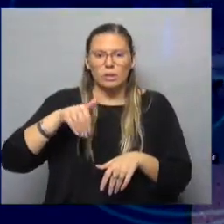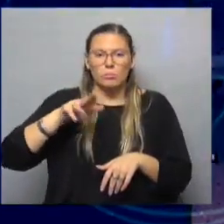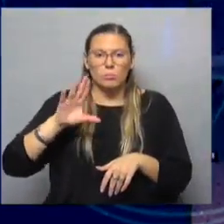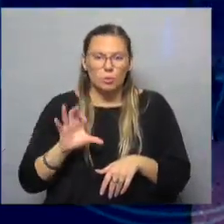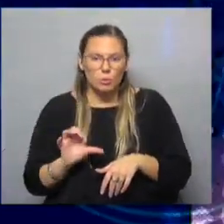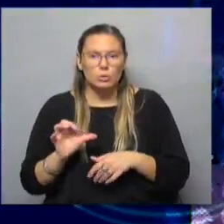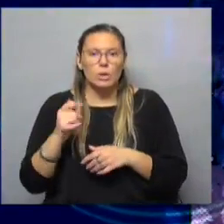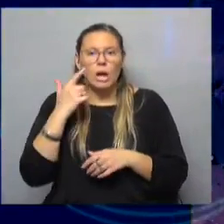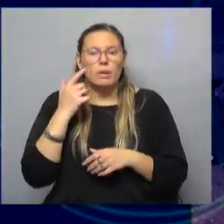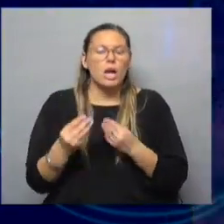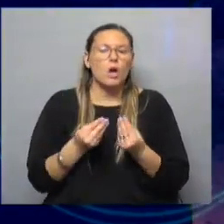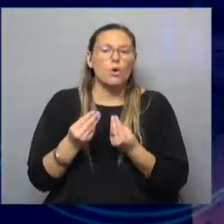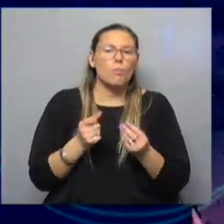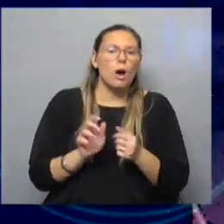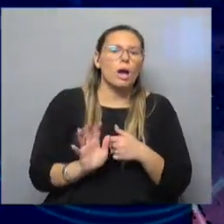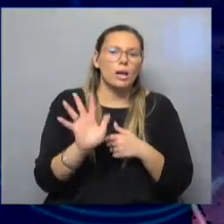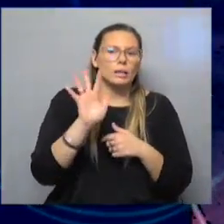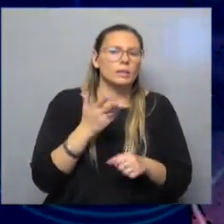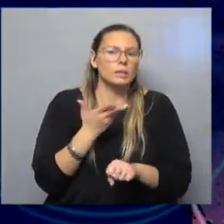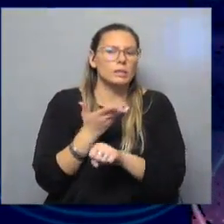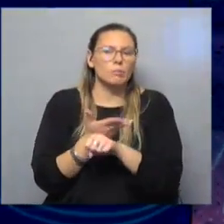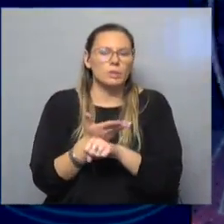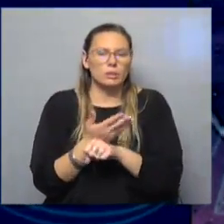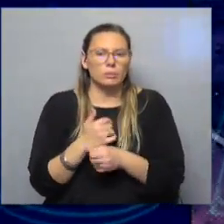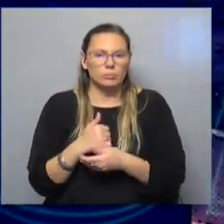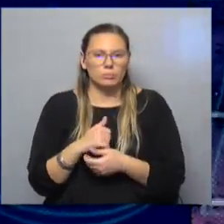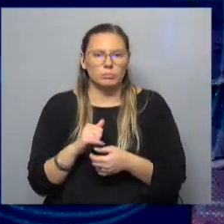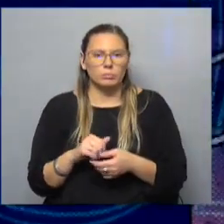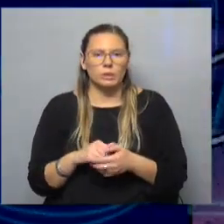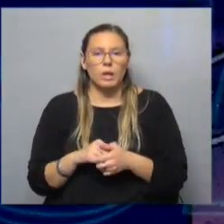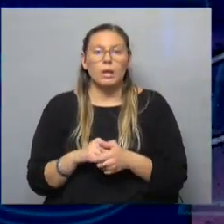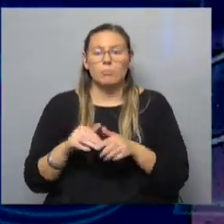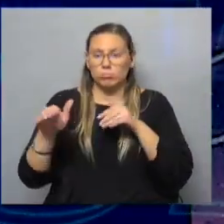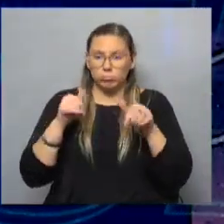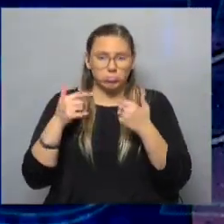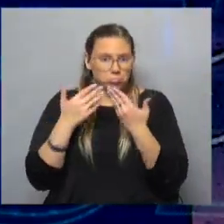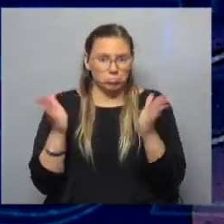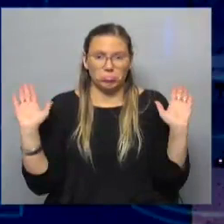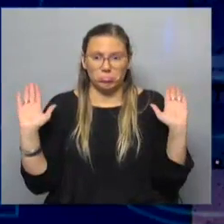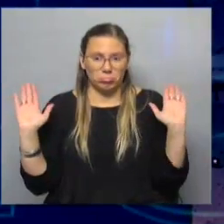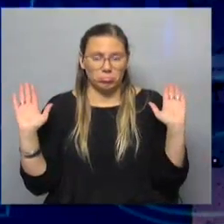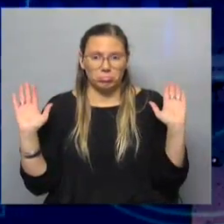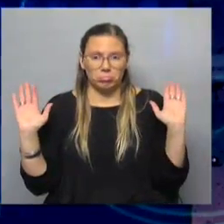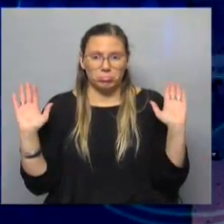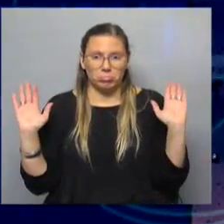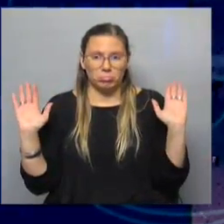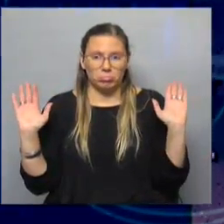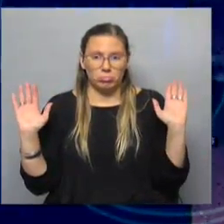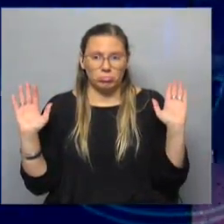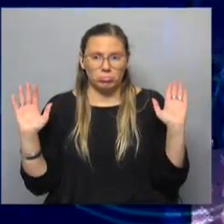y cuáles eran las características que tenía el pedido, el llamado. Bueno, era un llamado abierto,